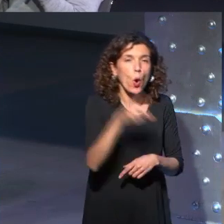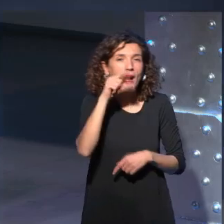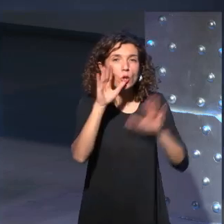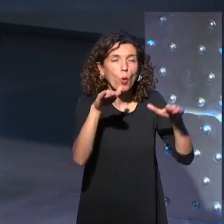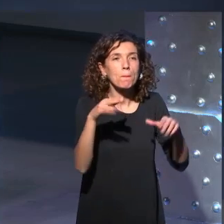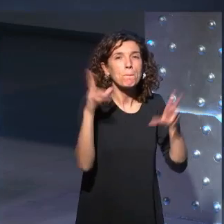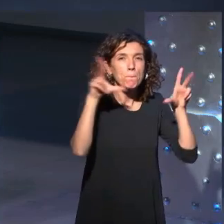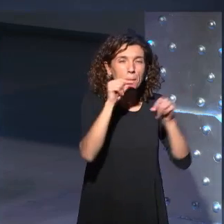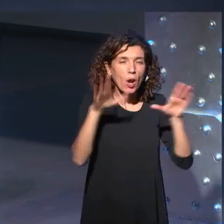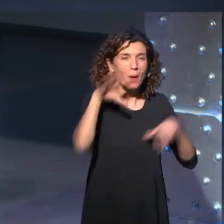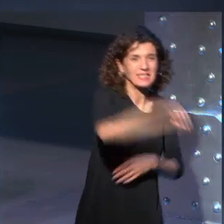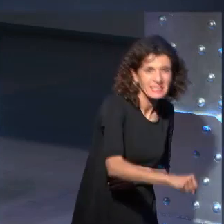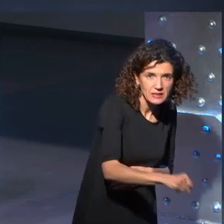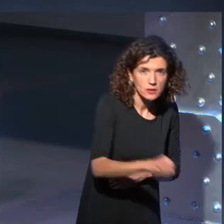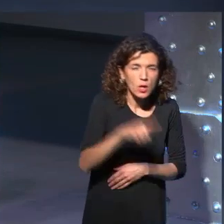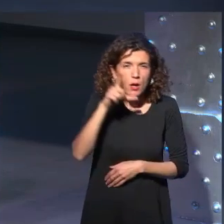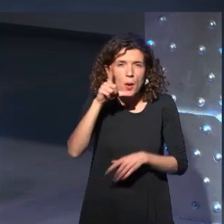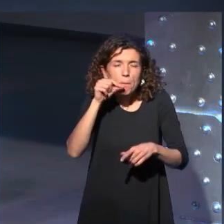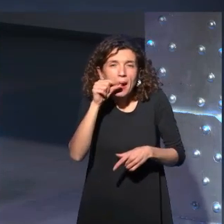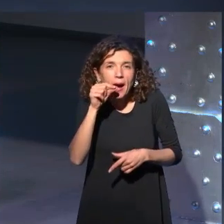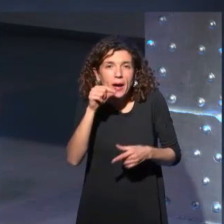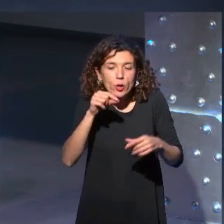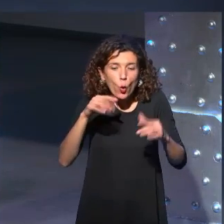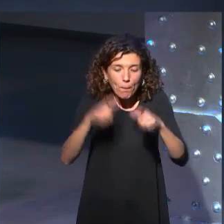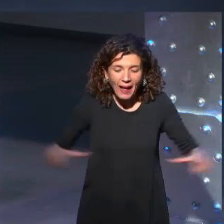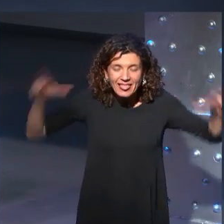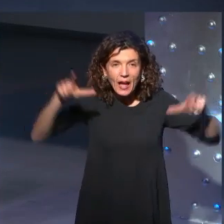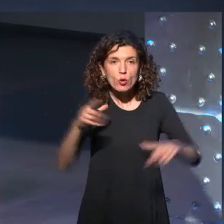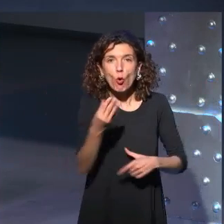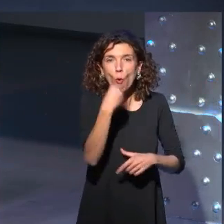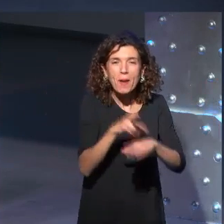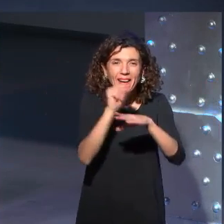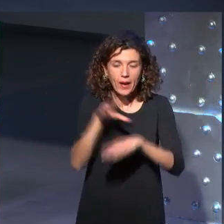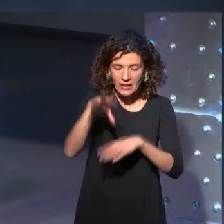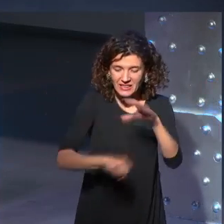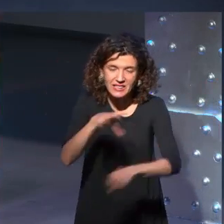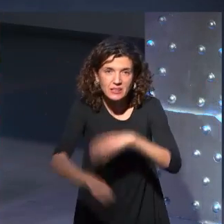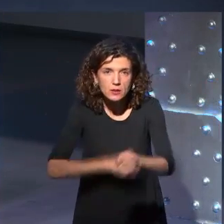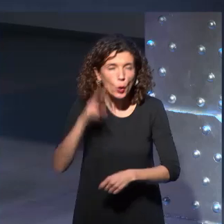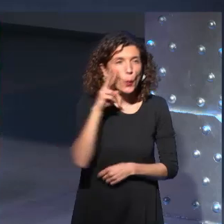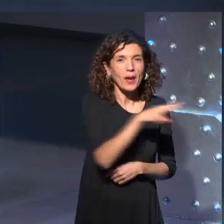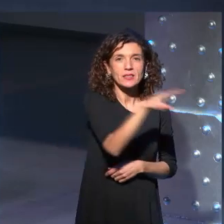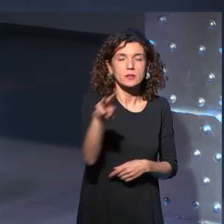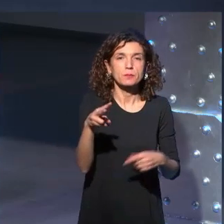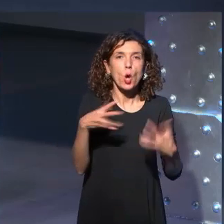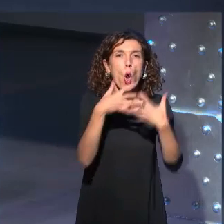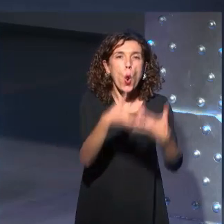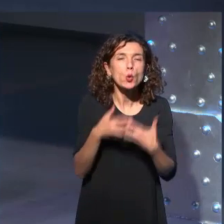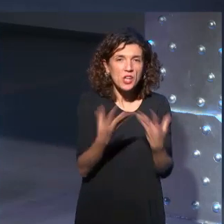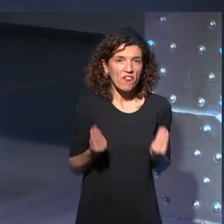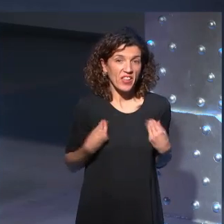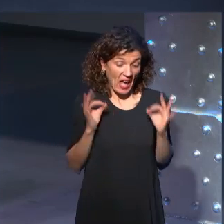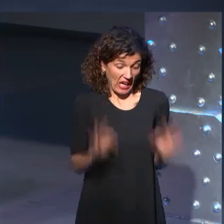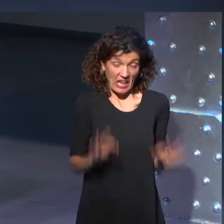paloma, cómo una garza en el pantano está comiendo ranas. Es constantemente la lucha de la